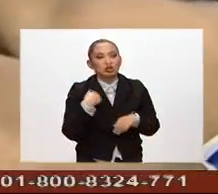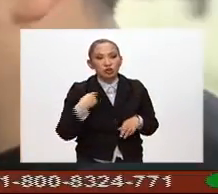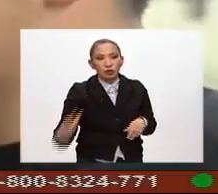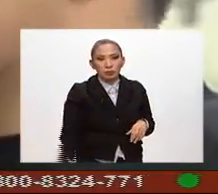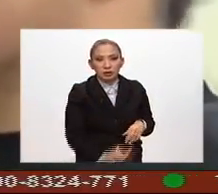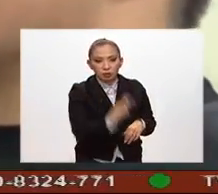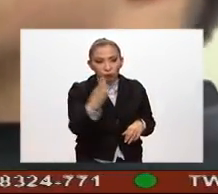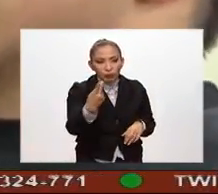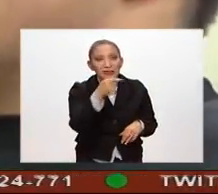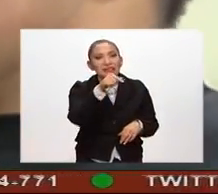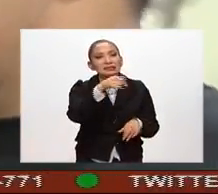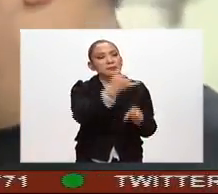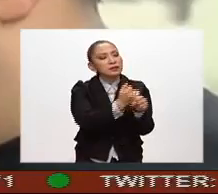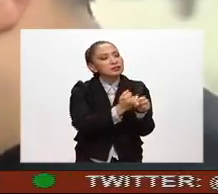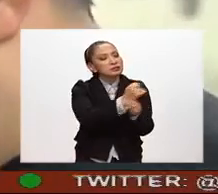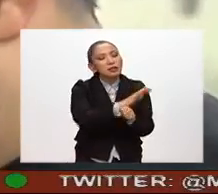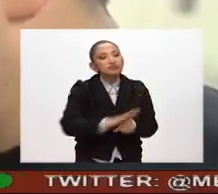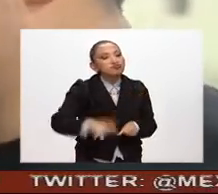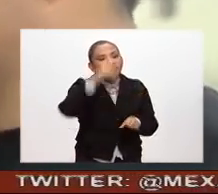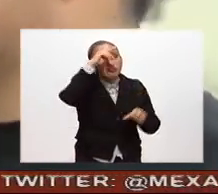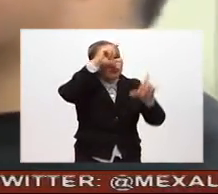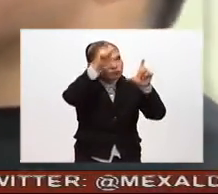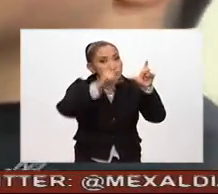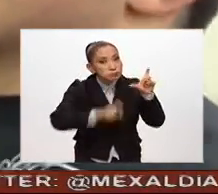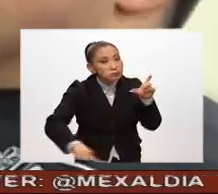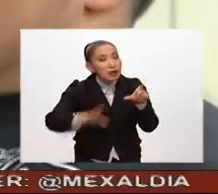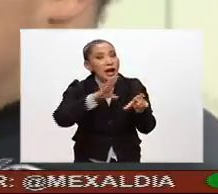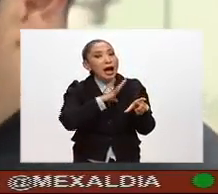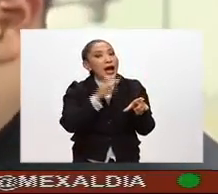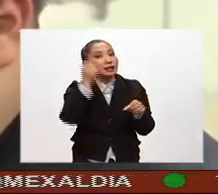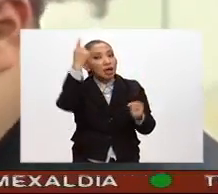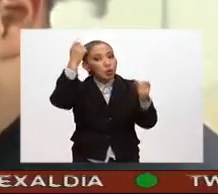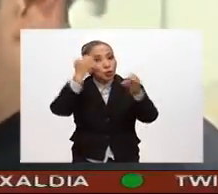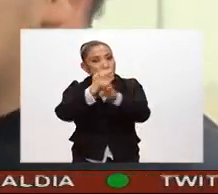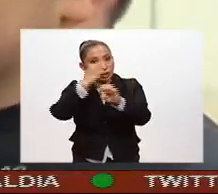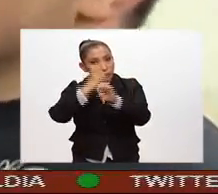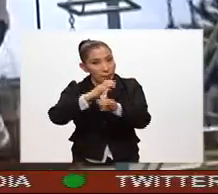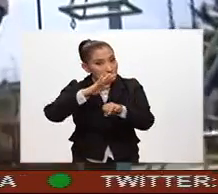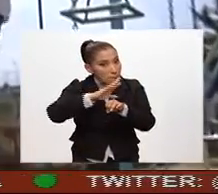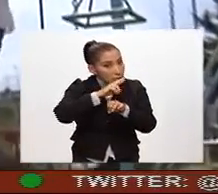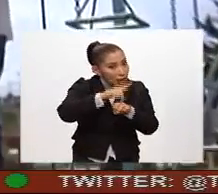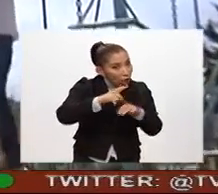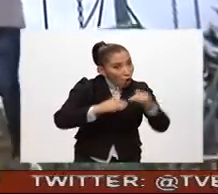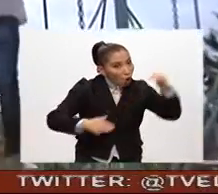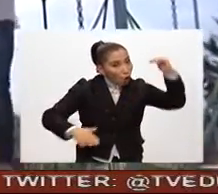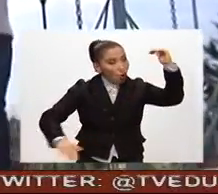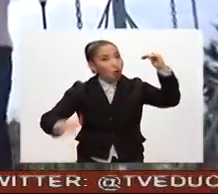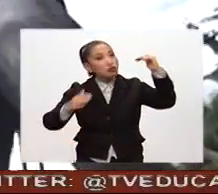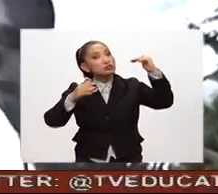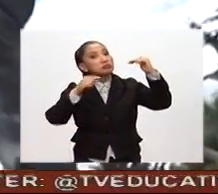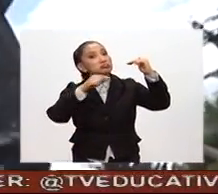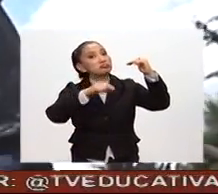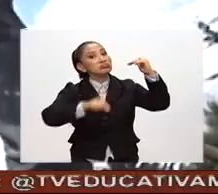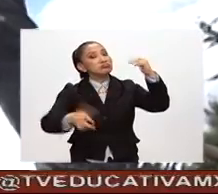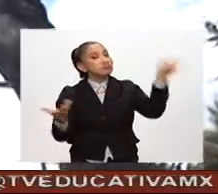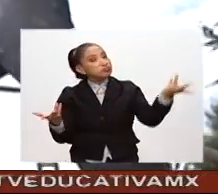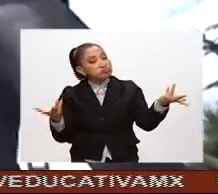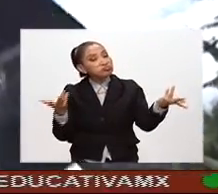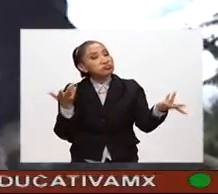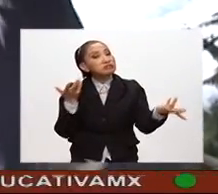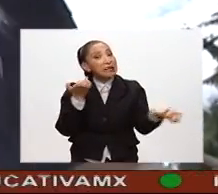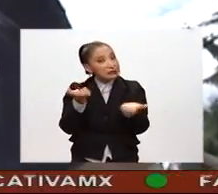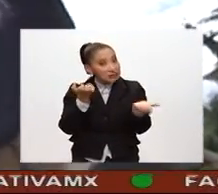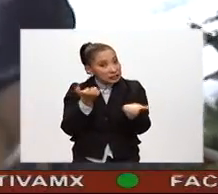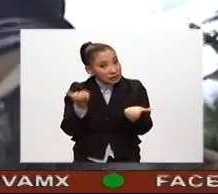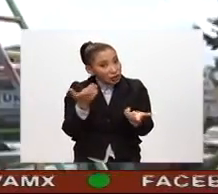preguntarle, este estudio se hizo a nivel nacional. ¿Hay estados que son mejores en sentidos en lo que usted comenta